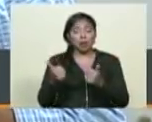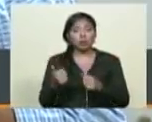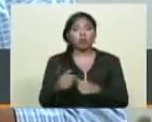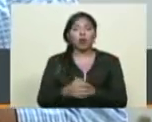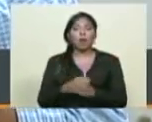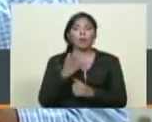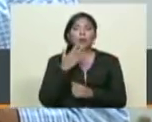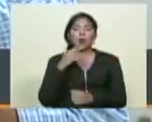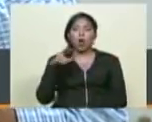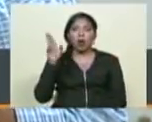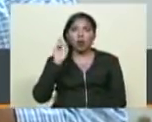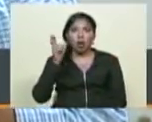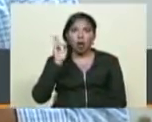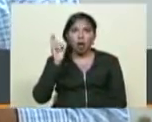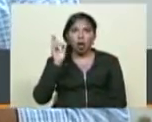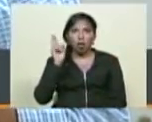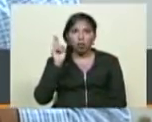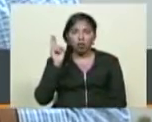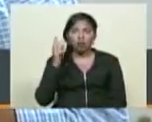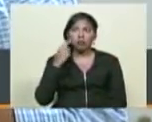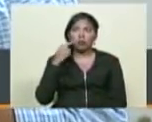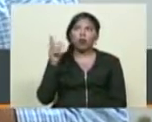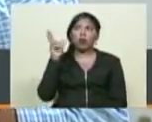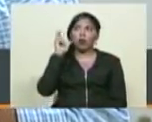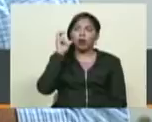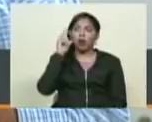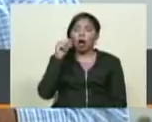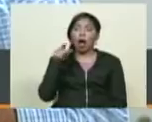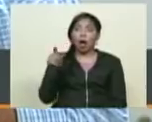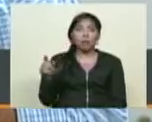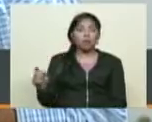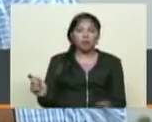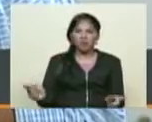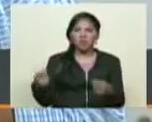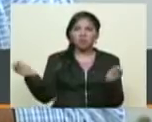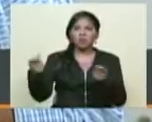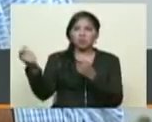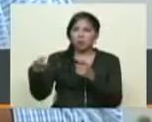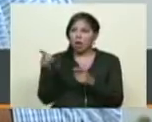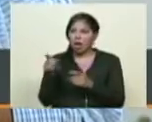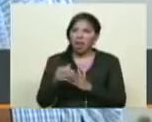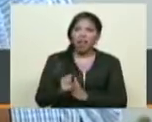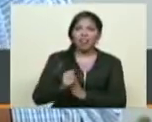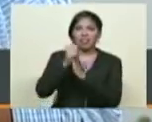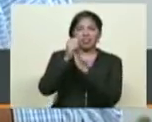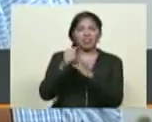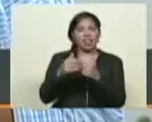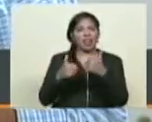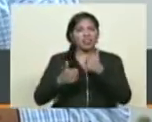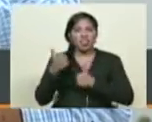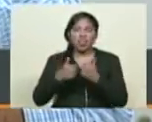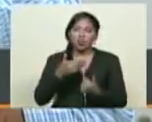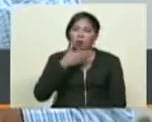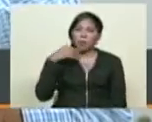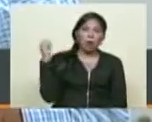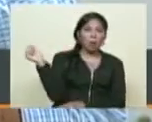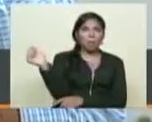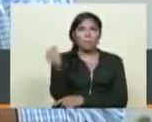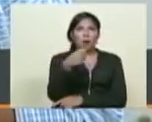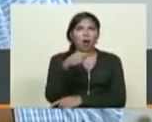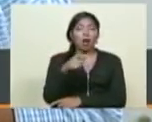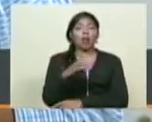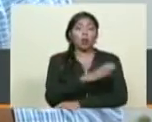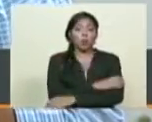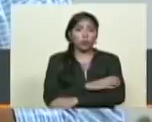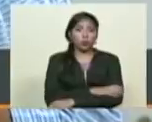de radio cómo ya están haciendo cuñas, promoviendo algunas candidaturas. Y el tercer elemento tiene que ver